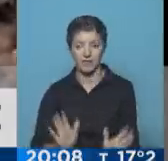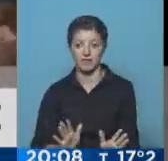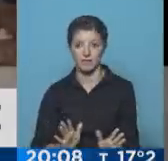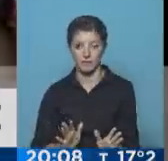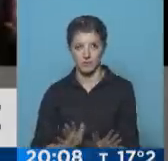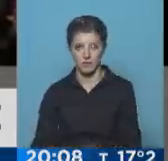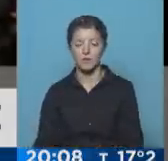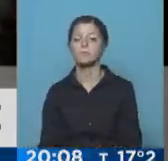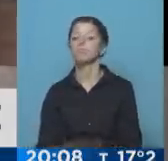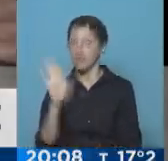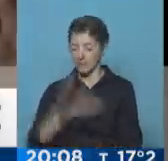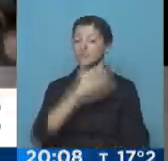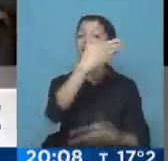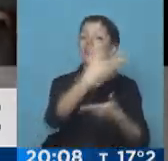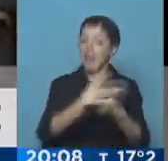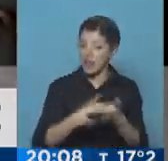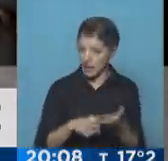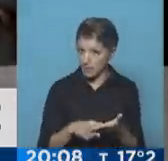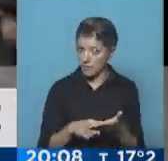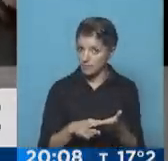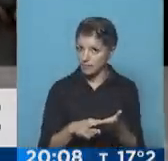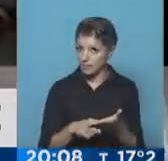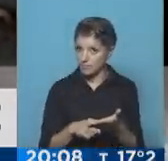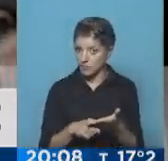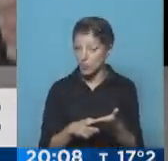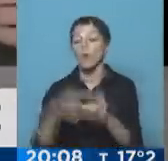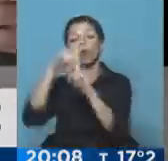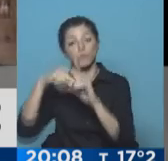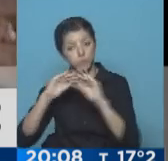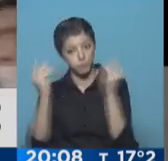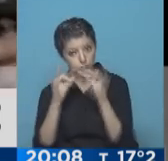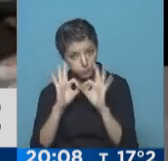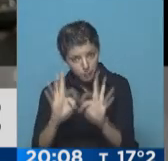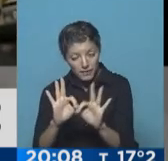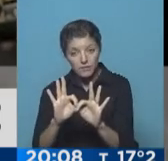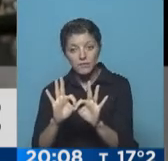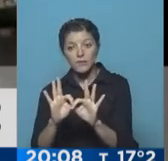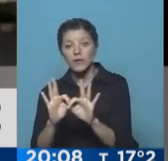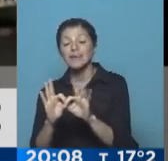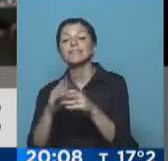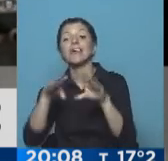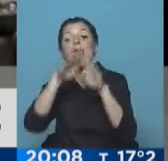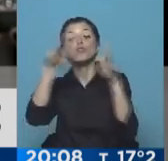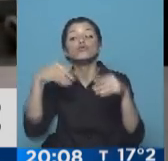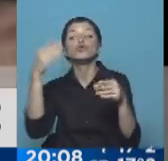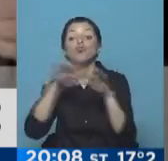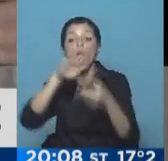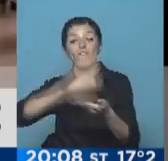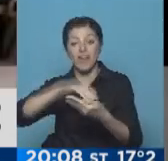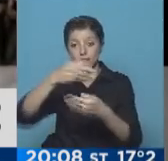El telegrama, cuando termina el acto electoral, la autoridad lo incorpora en un sobre hermético.